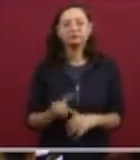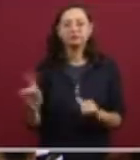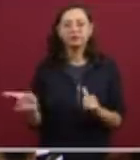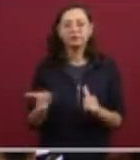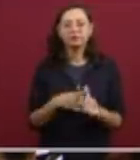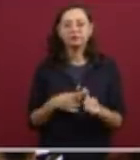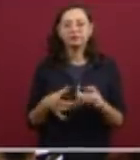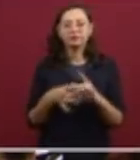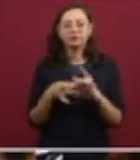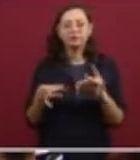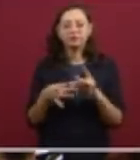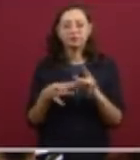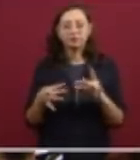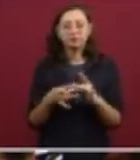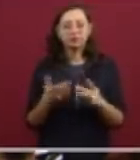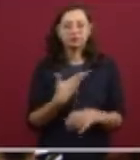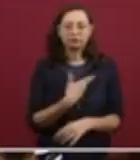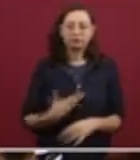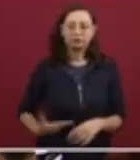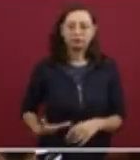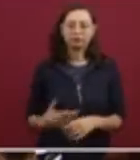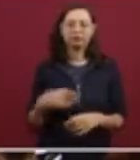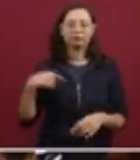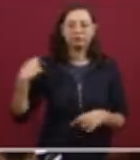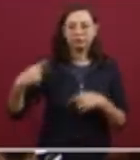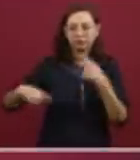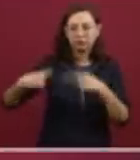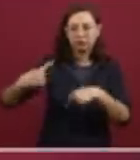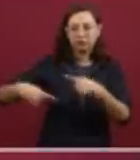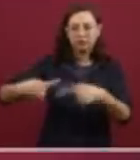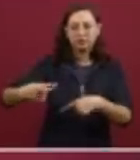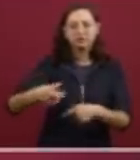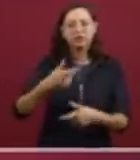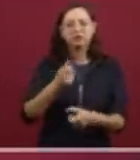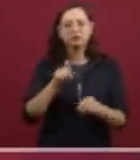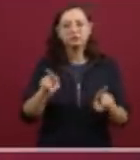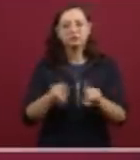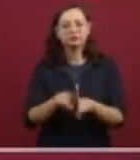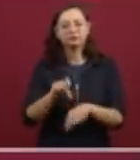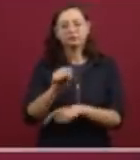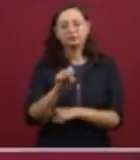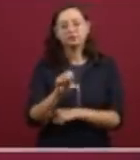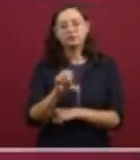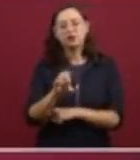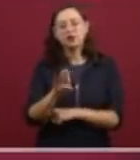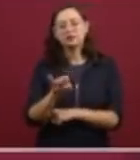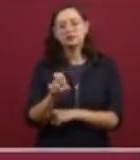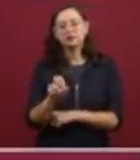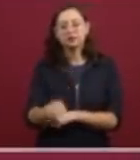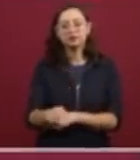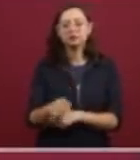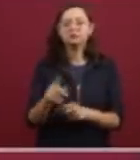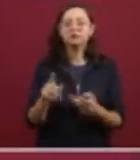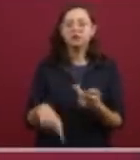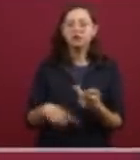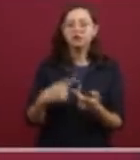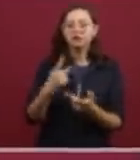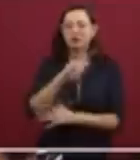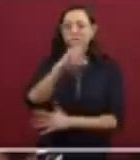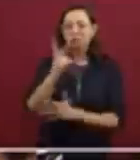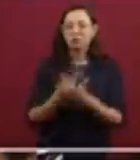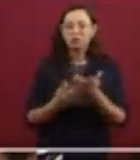presidente y como misión de la Secretaría de Bienestar, todos los programas, en este caso de la Secretaría de Bienestar, buscan